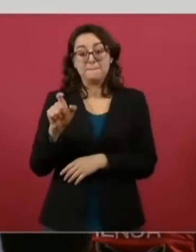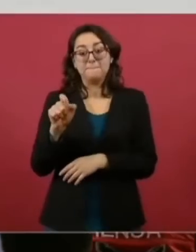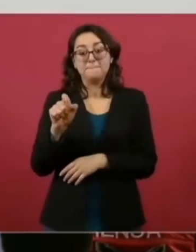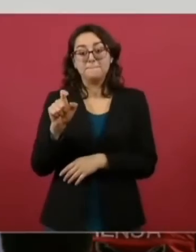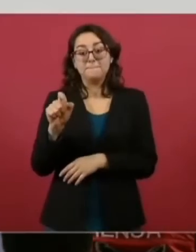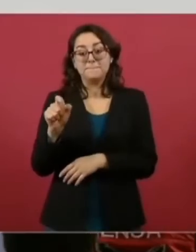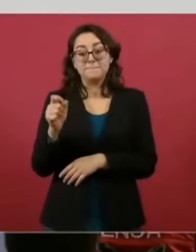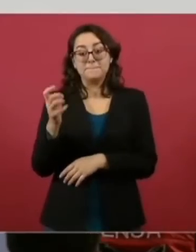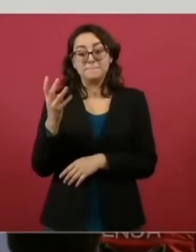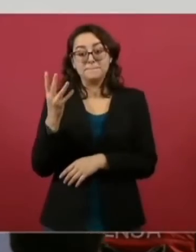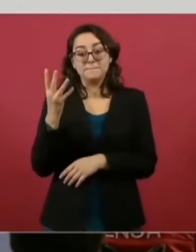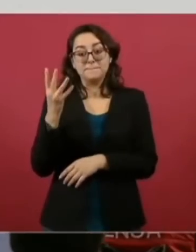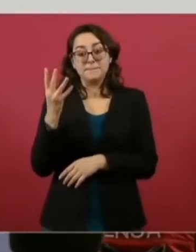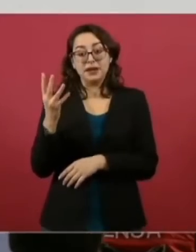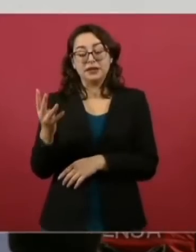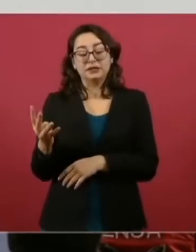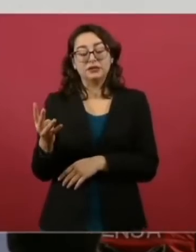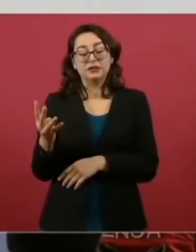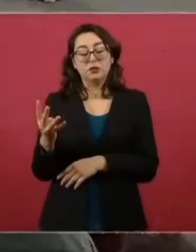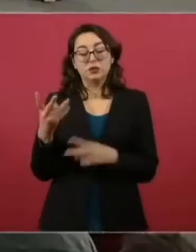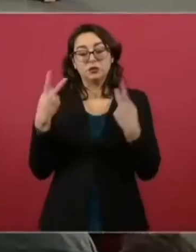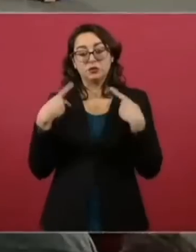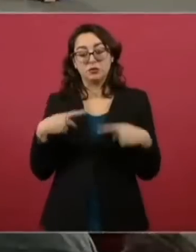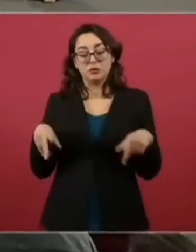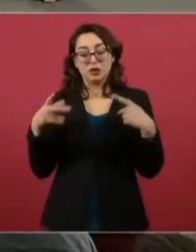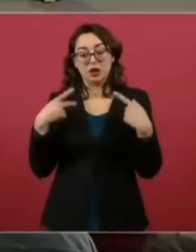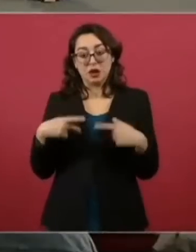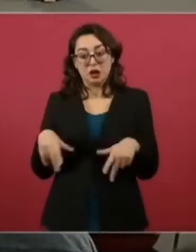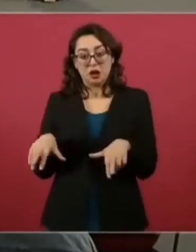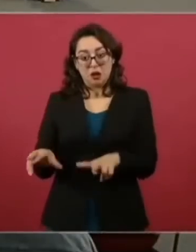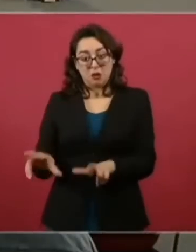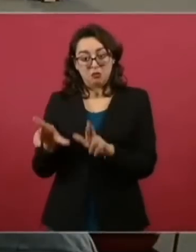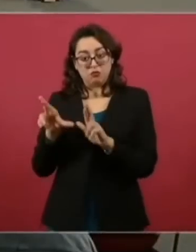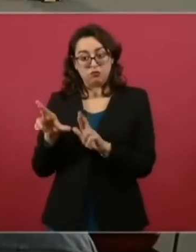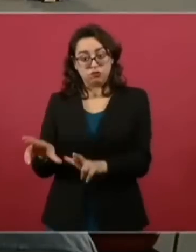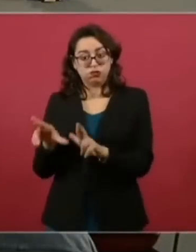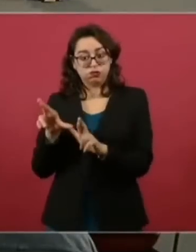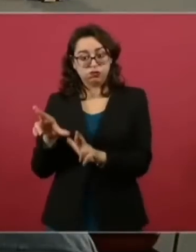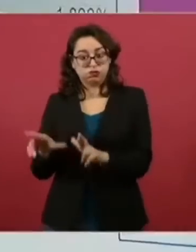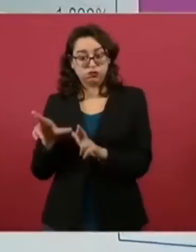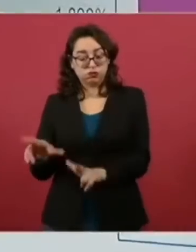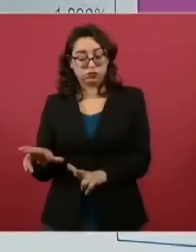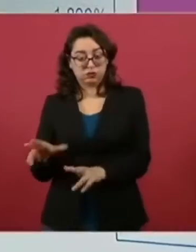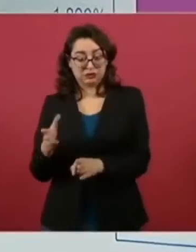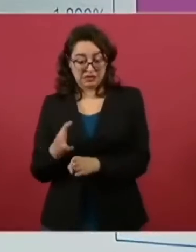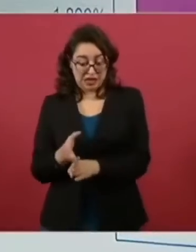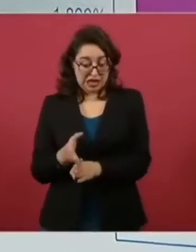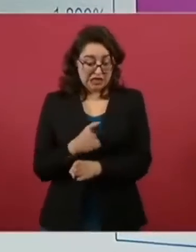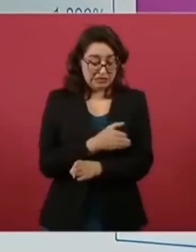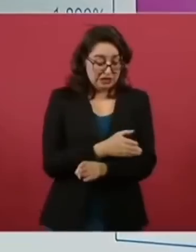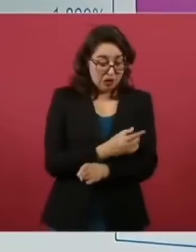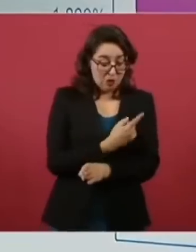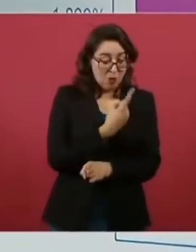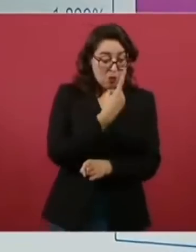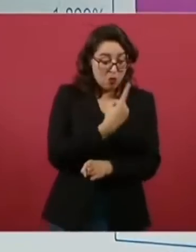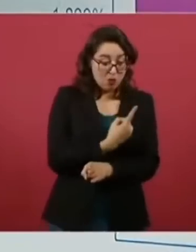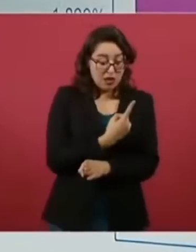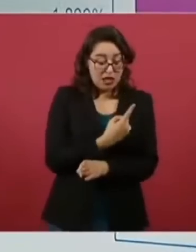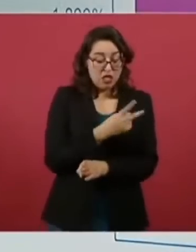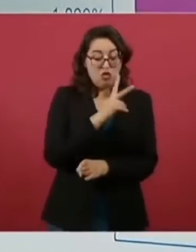Una familia cuando entró Salinas que tenía 2.500 millones de dólares, a